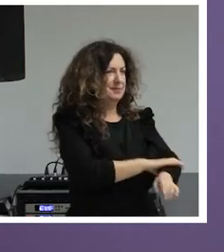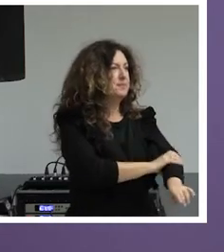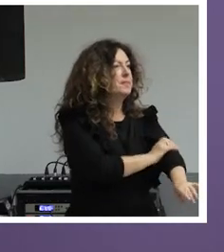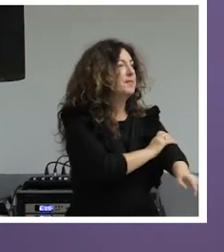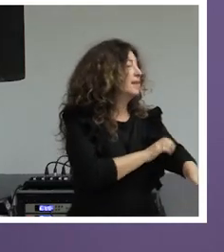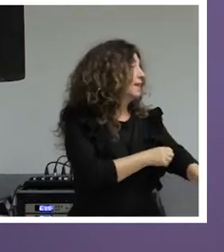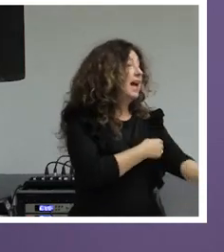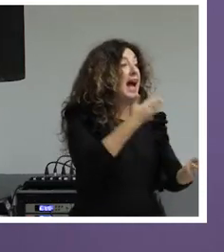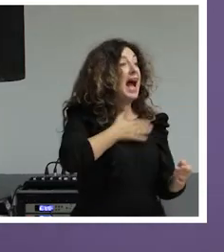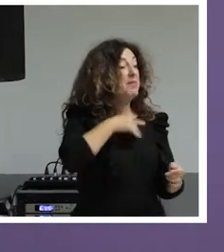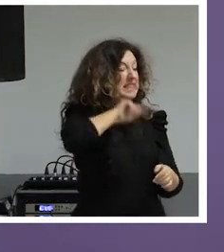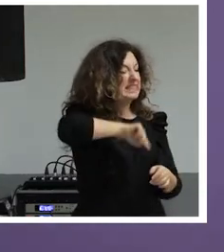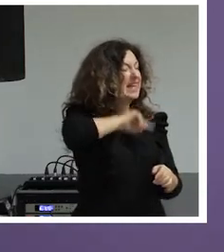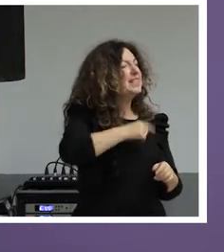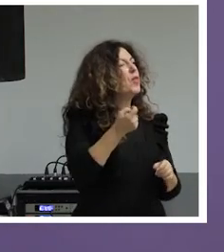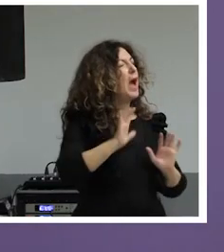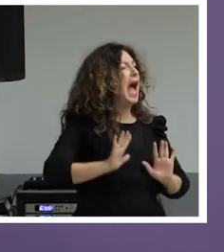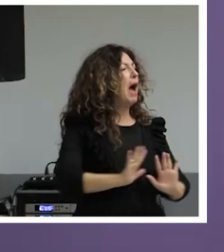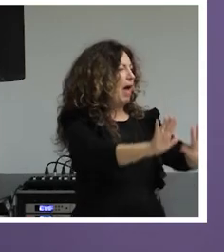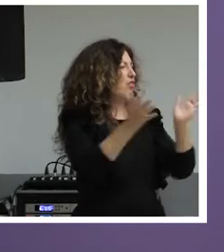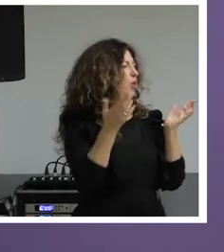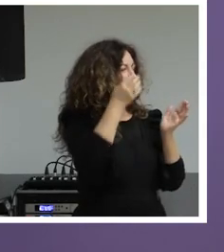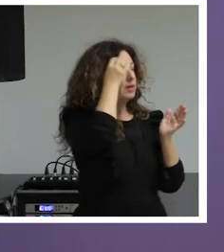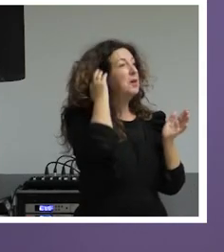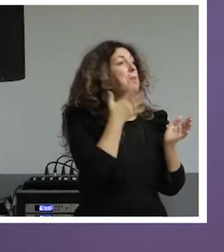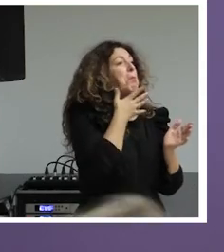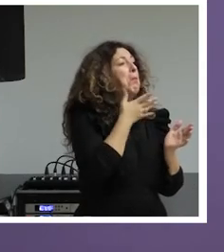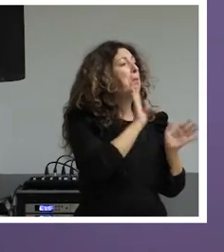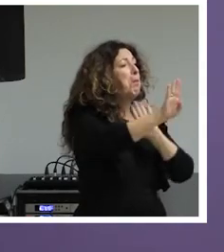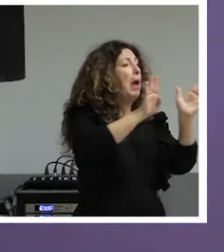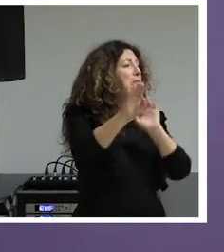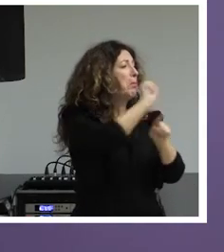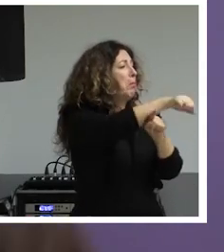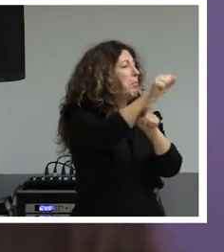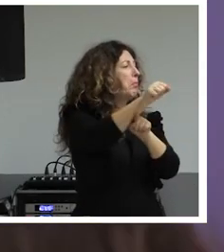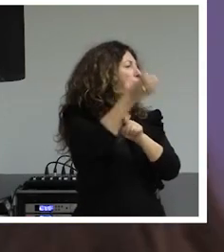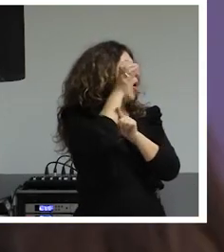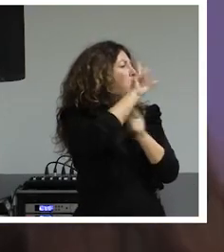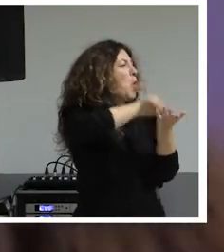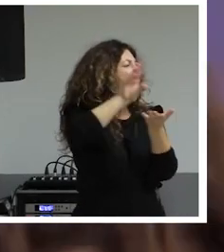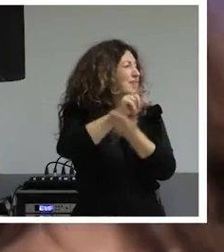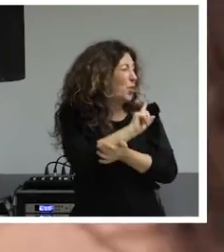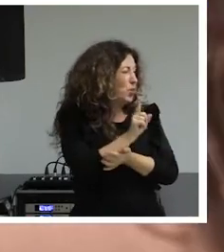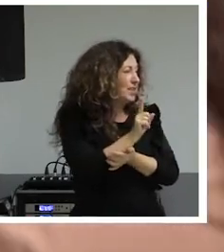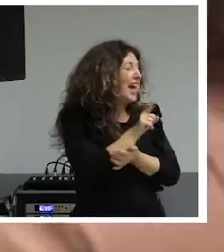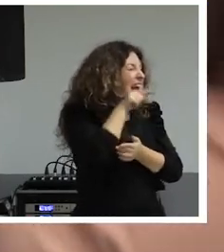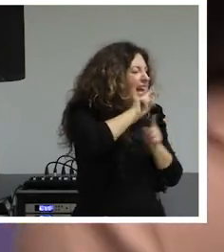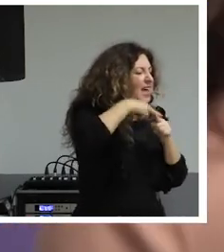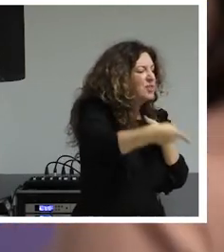ciudadanos y se chuleaban y se encaraman a los vecinos no hago como muy distópico no